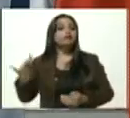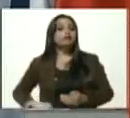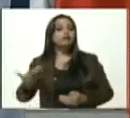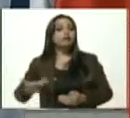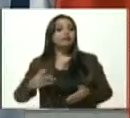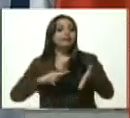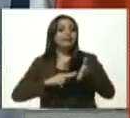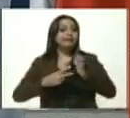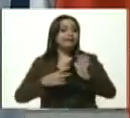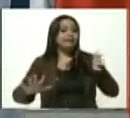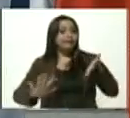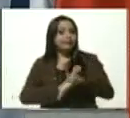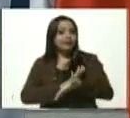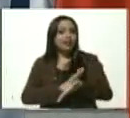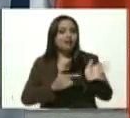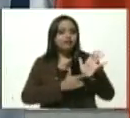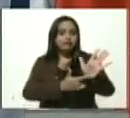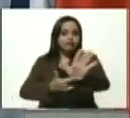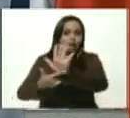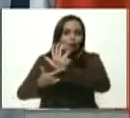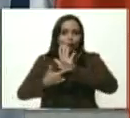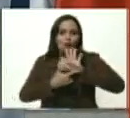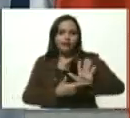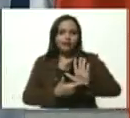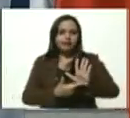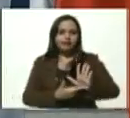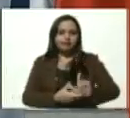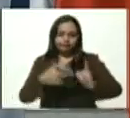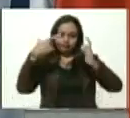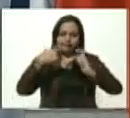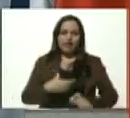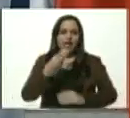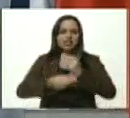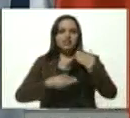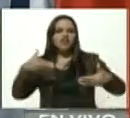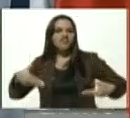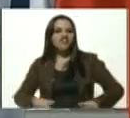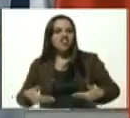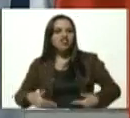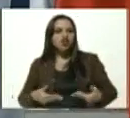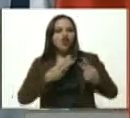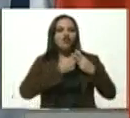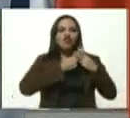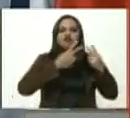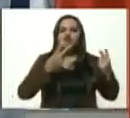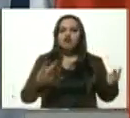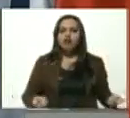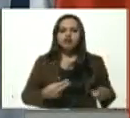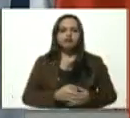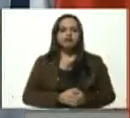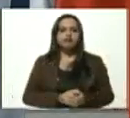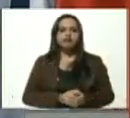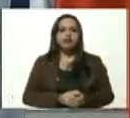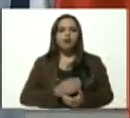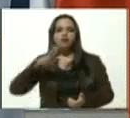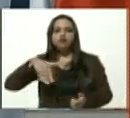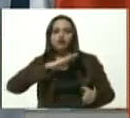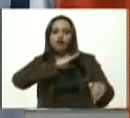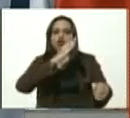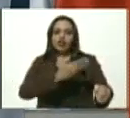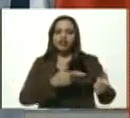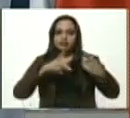y que expresen colocar un esfuerzo y una voluntad para fortalecer